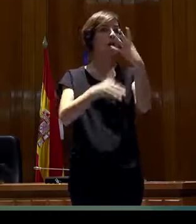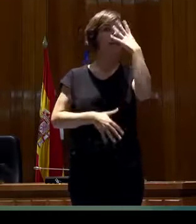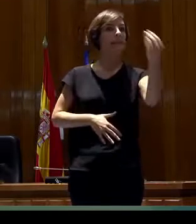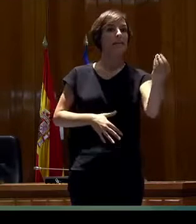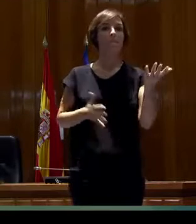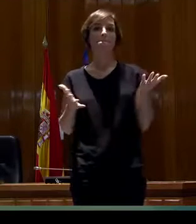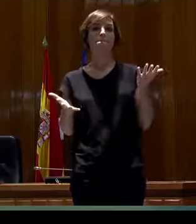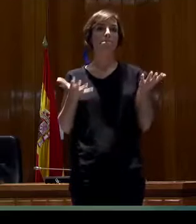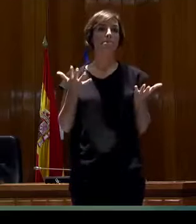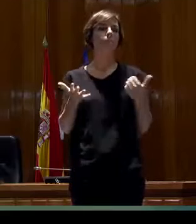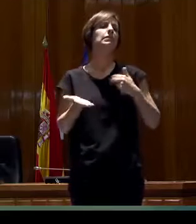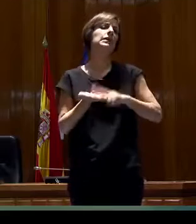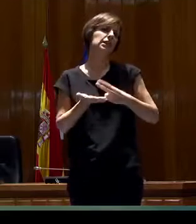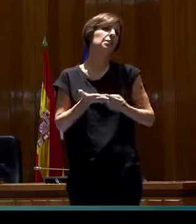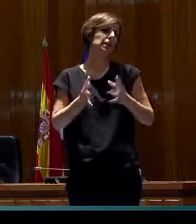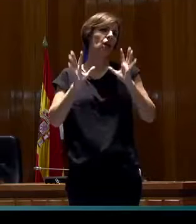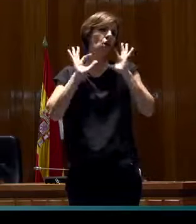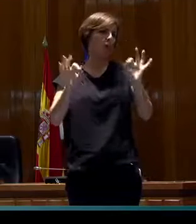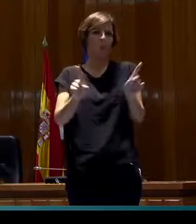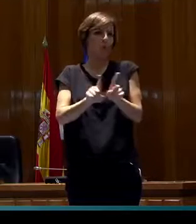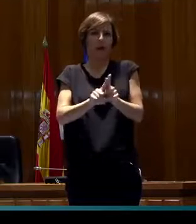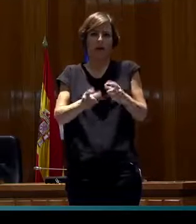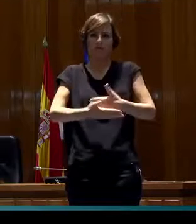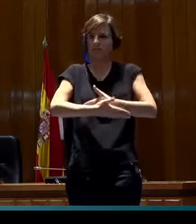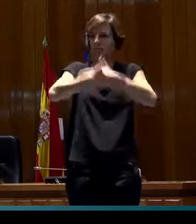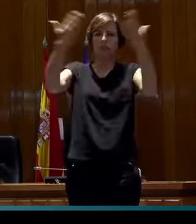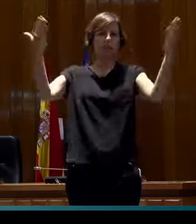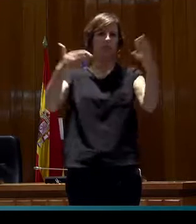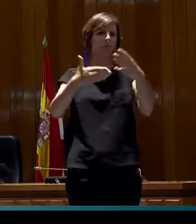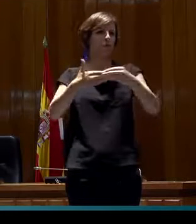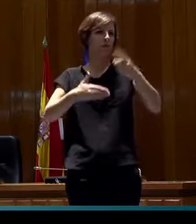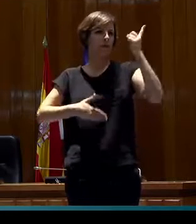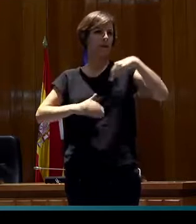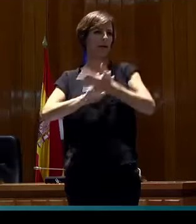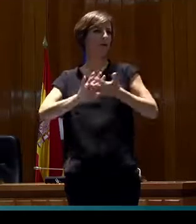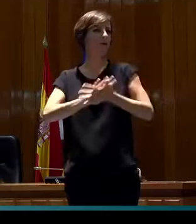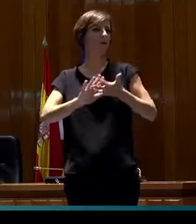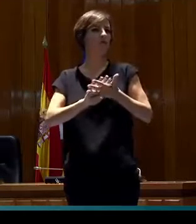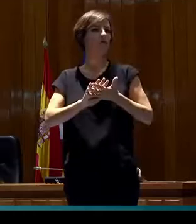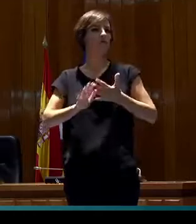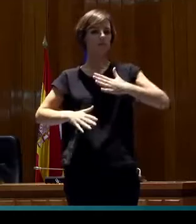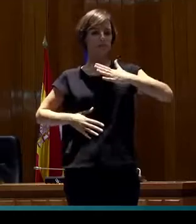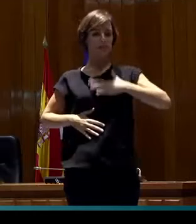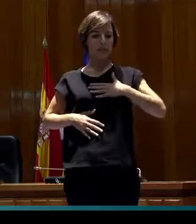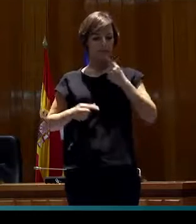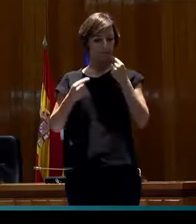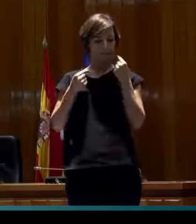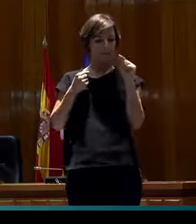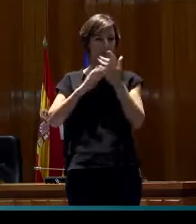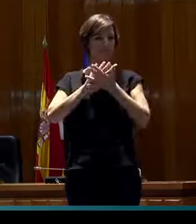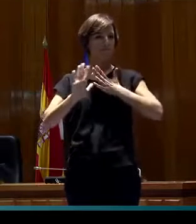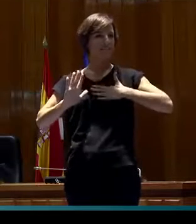El intérprete, lógicamente, como cualquier usuario de la lengua de signos, tiene sus propios matices de